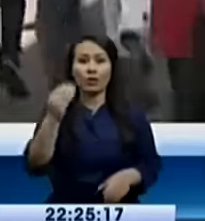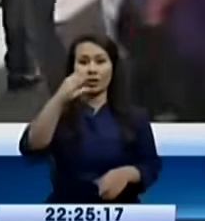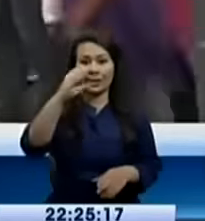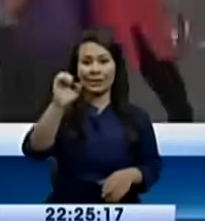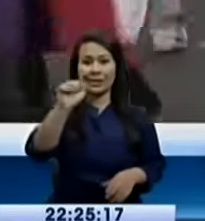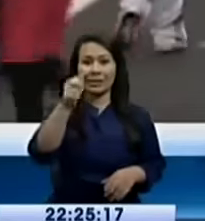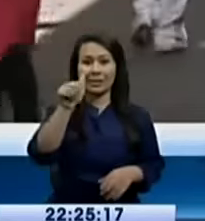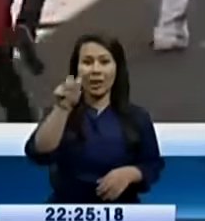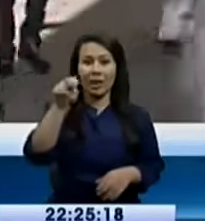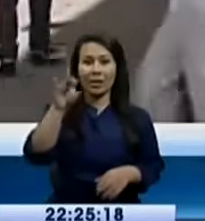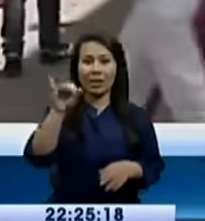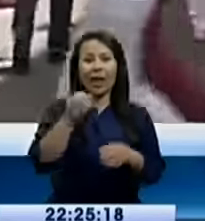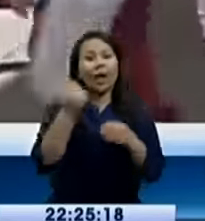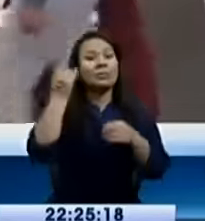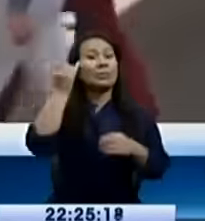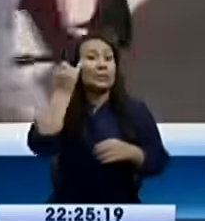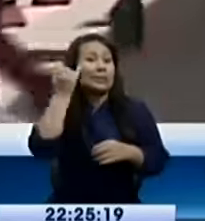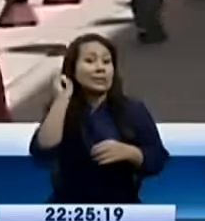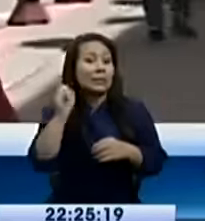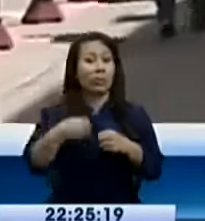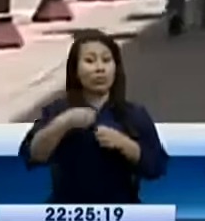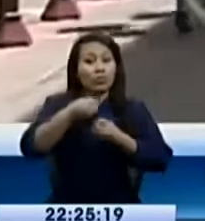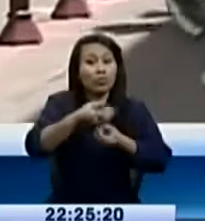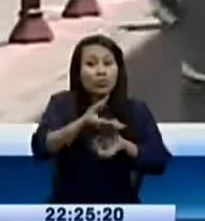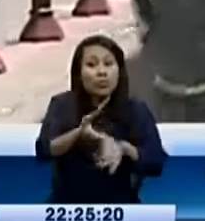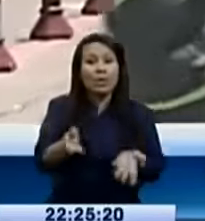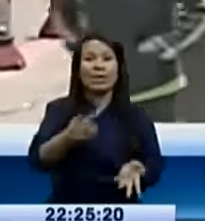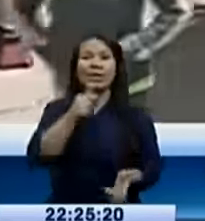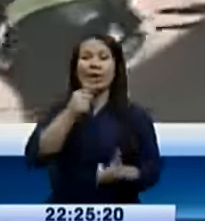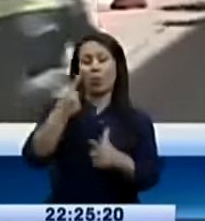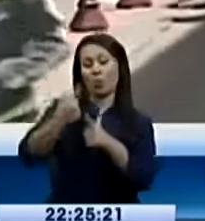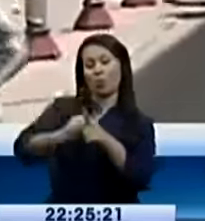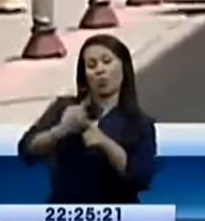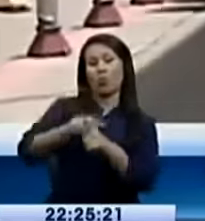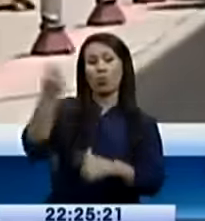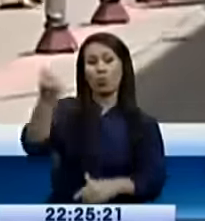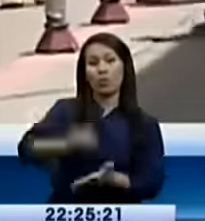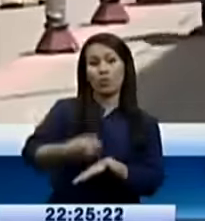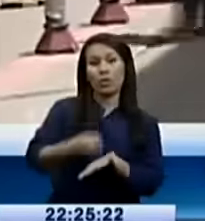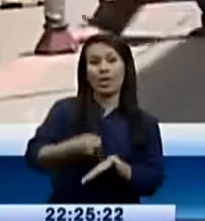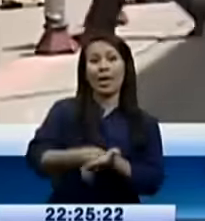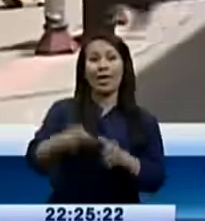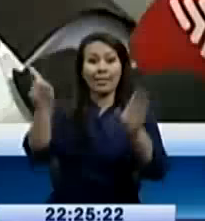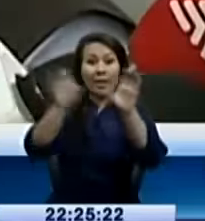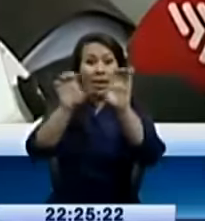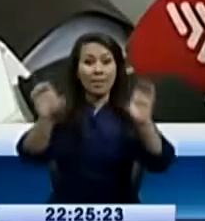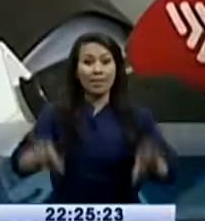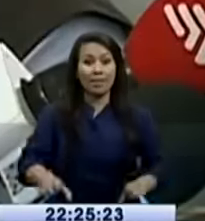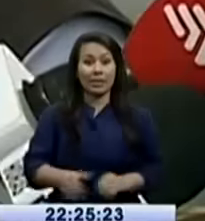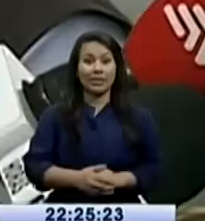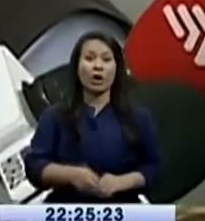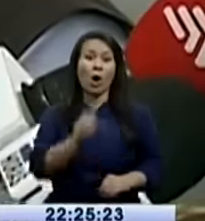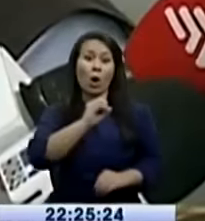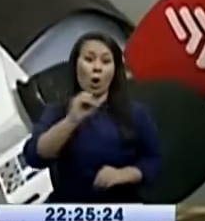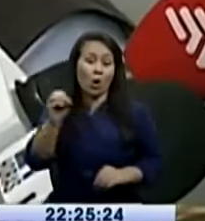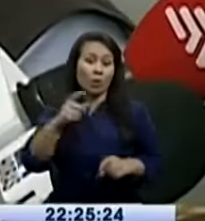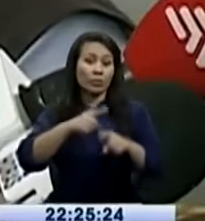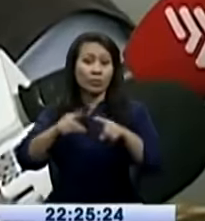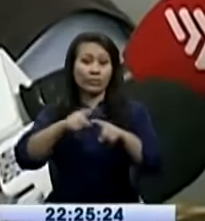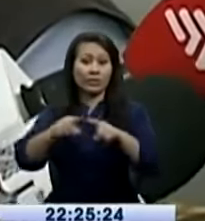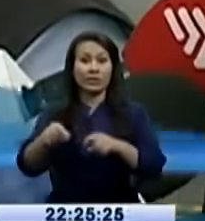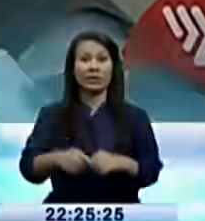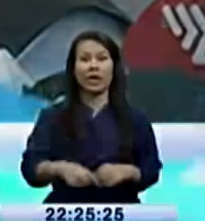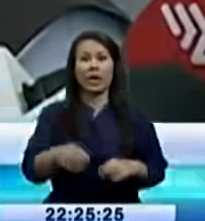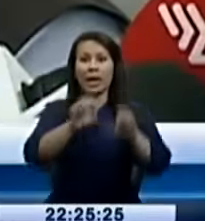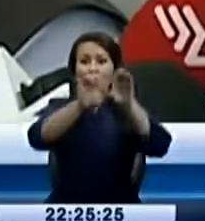adscrito. La sugerencia es que ese rubro salga de las utilidades de las empresas y de la salida de divisas. De las ingentes utilidades que ha tenido